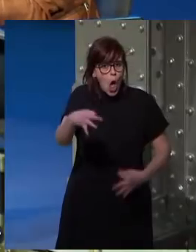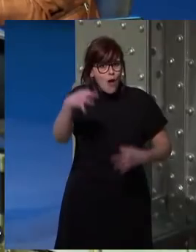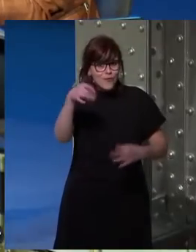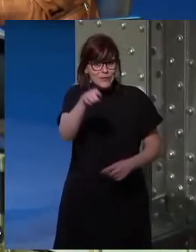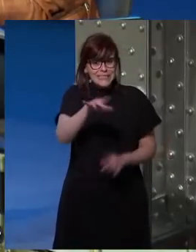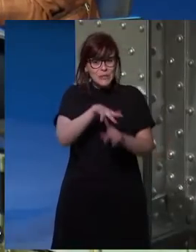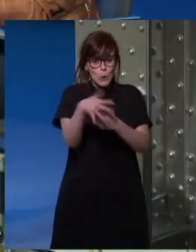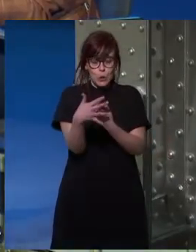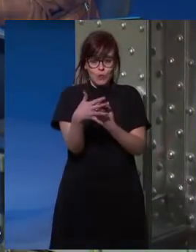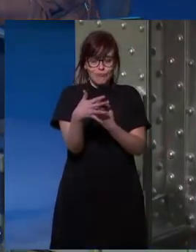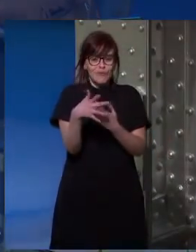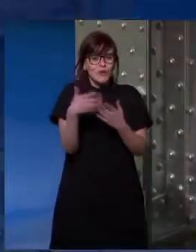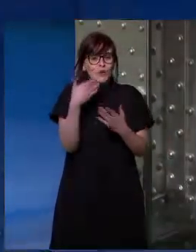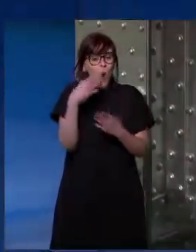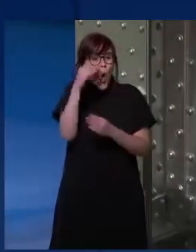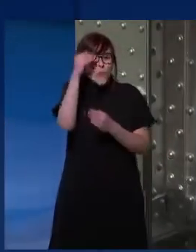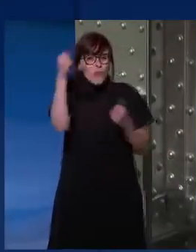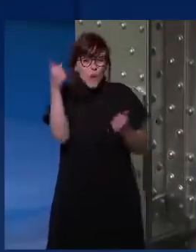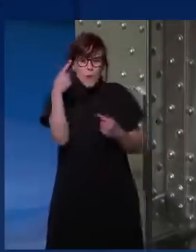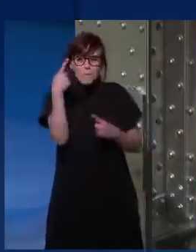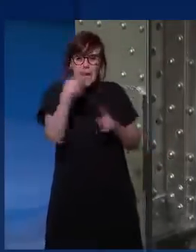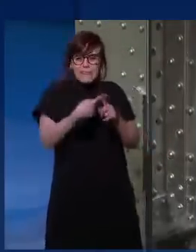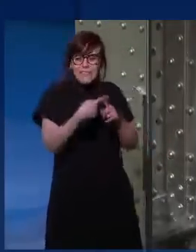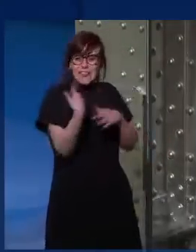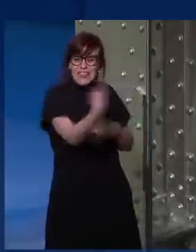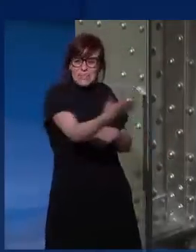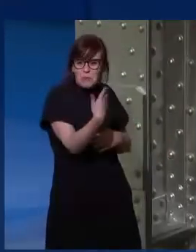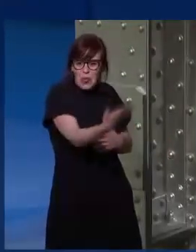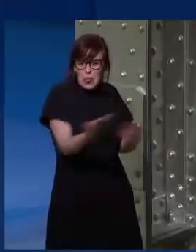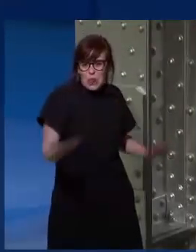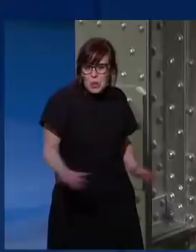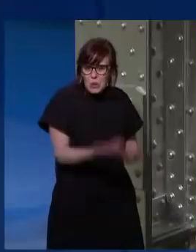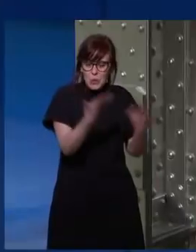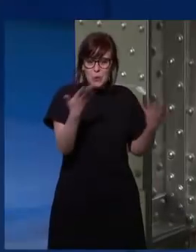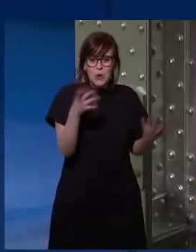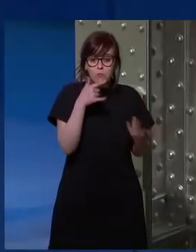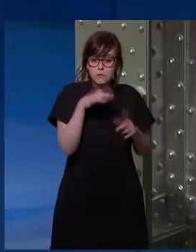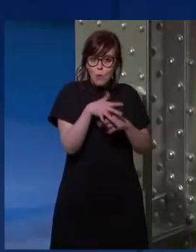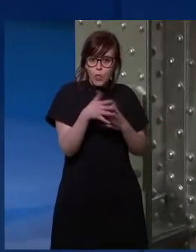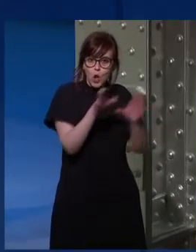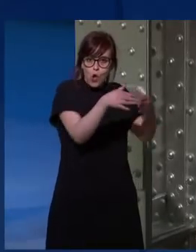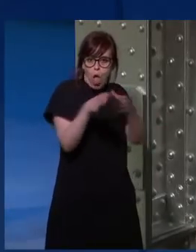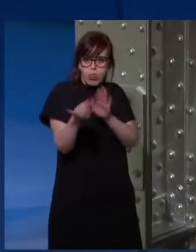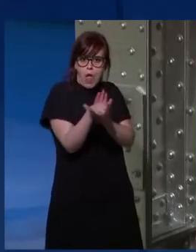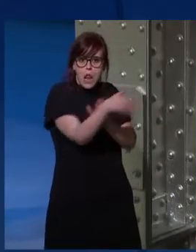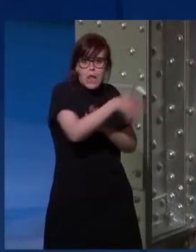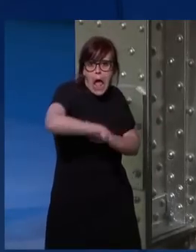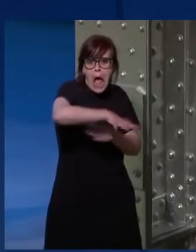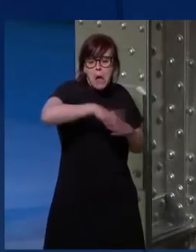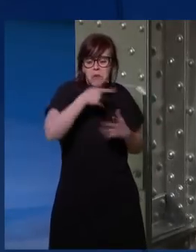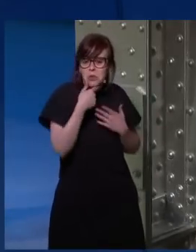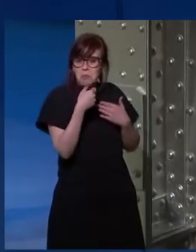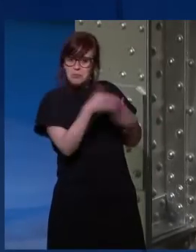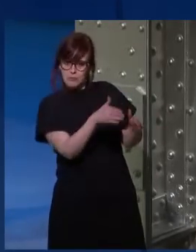ese olvido, ese desprecio, esa ignorancia de alguien que tienes realmente muy cerca, ¿no? Entonces,